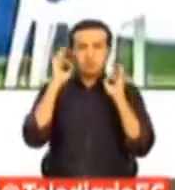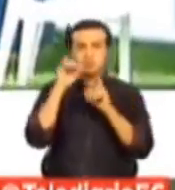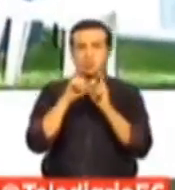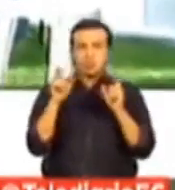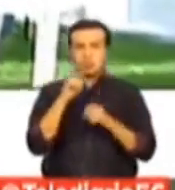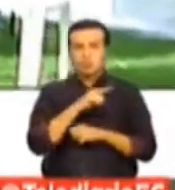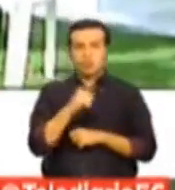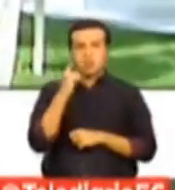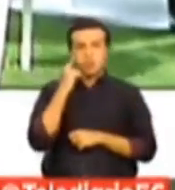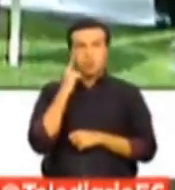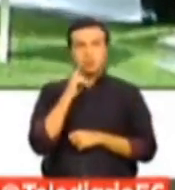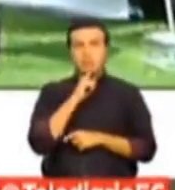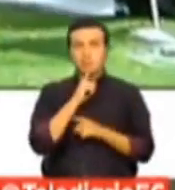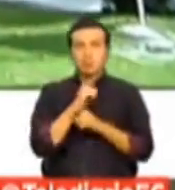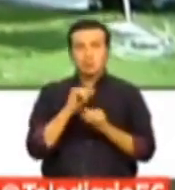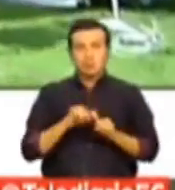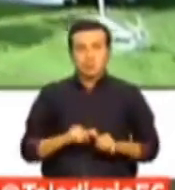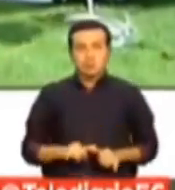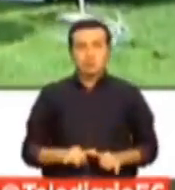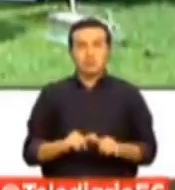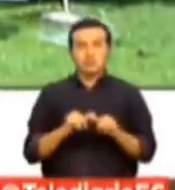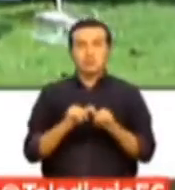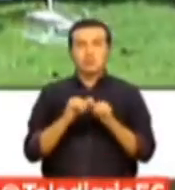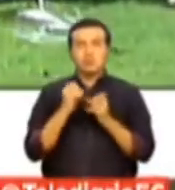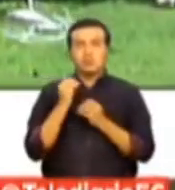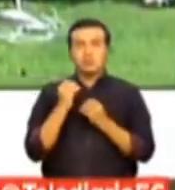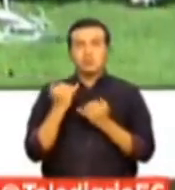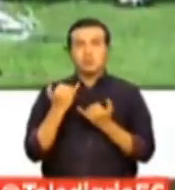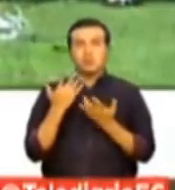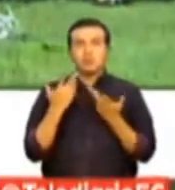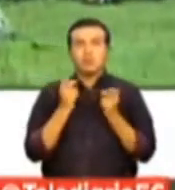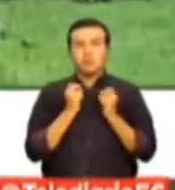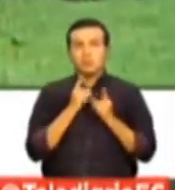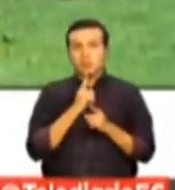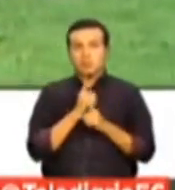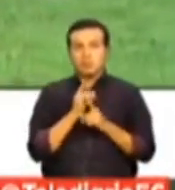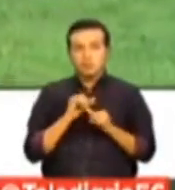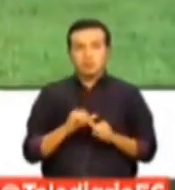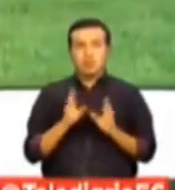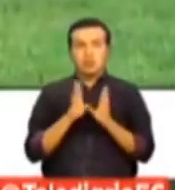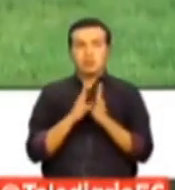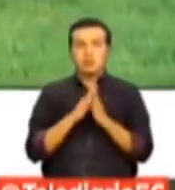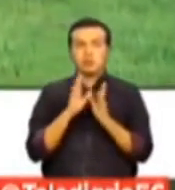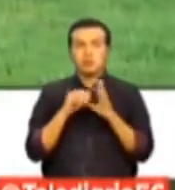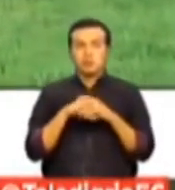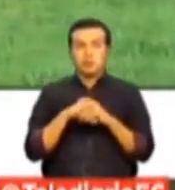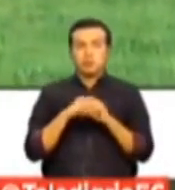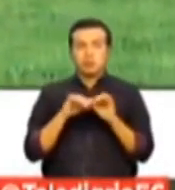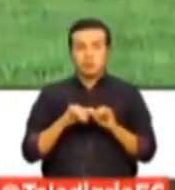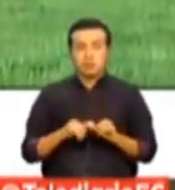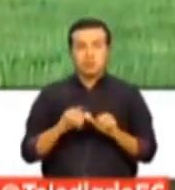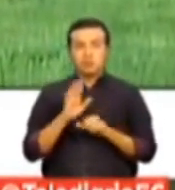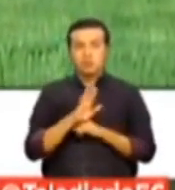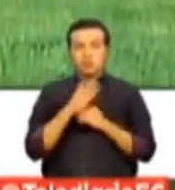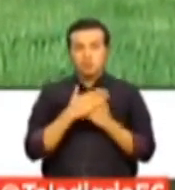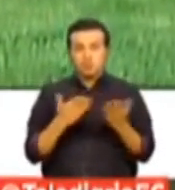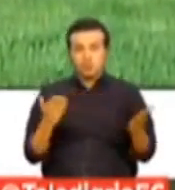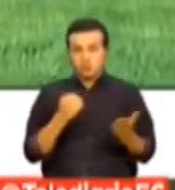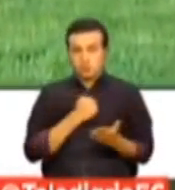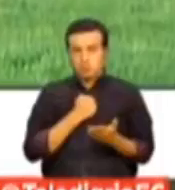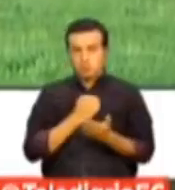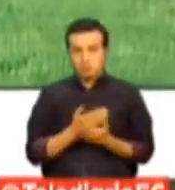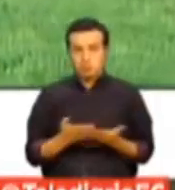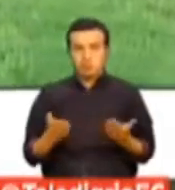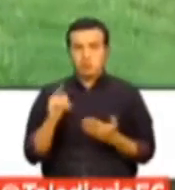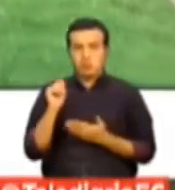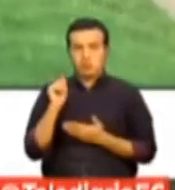que está constantemente viendo la forma de poder salir adelante, hoy tiene la oportunidad de, en este gran evento masivo, poder ofertar también sus productos.